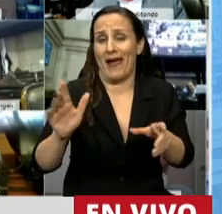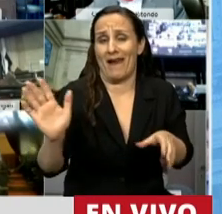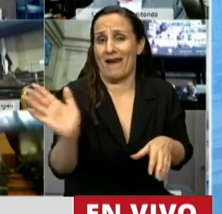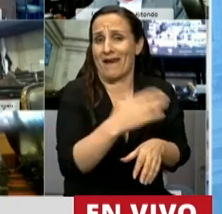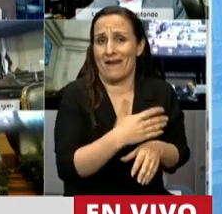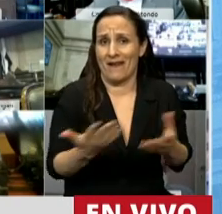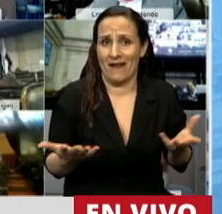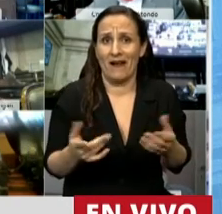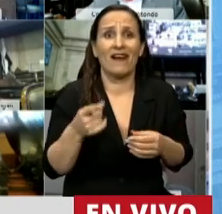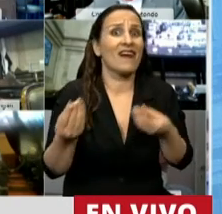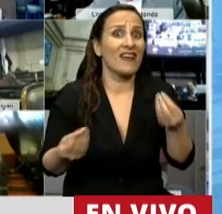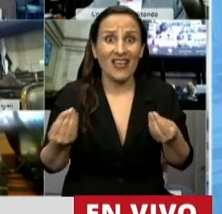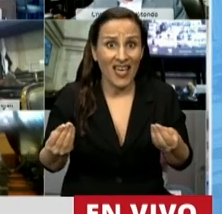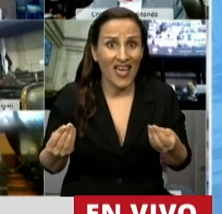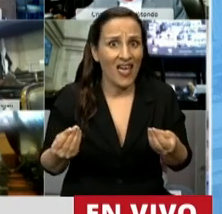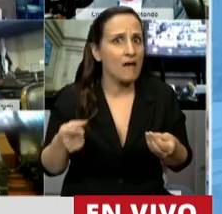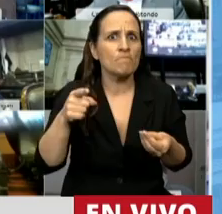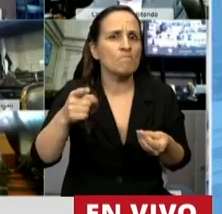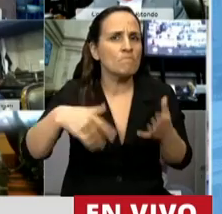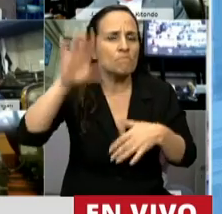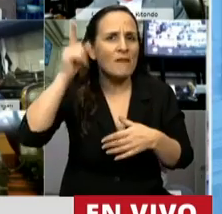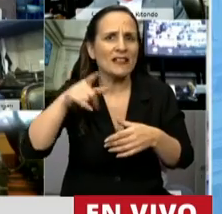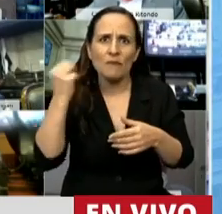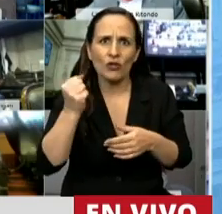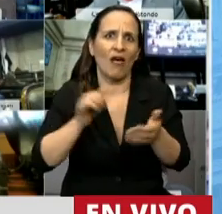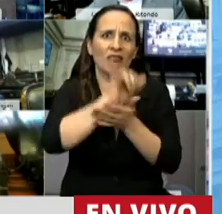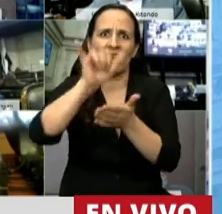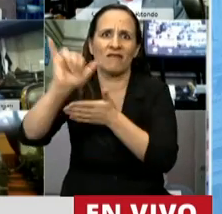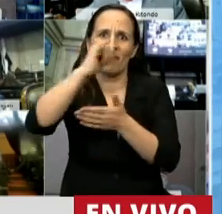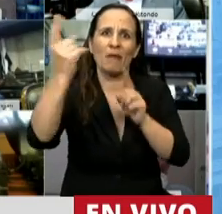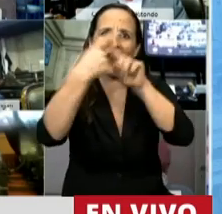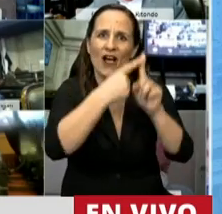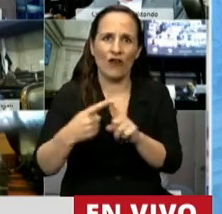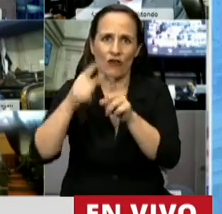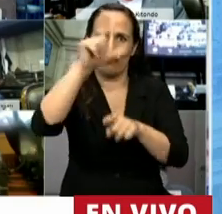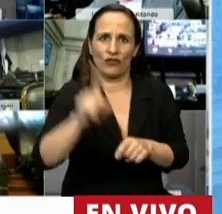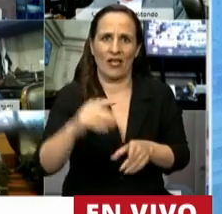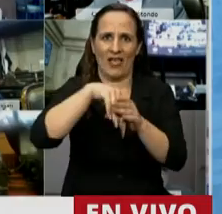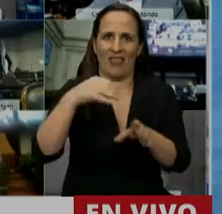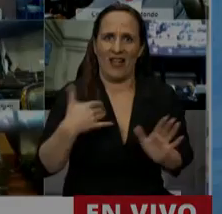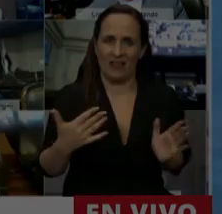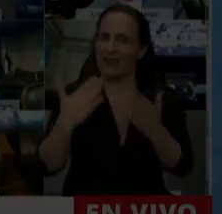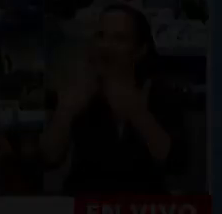que ha sido nada más y nada menos que la conectividad argentina. Gracias, señor presidente. Gracias, diputada.